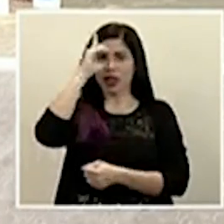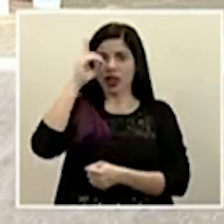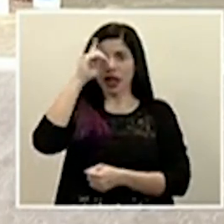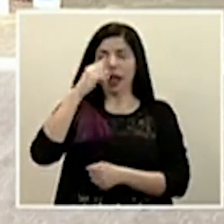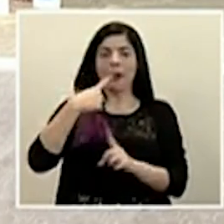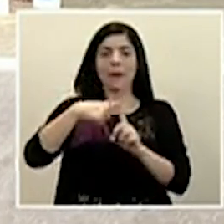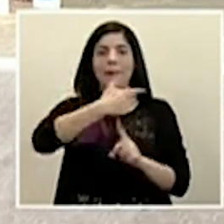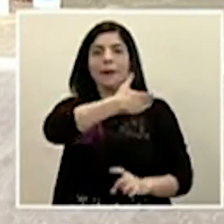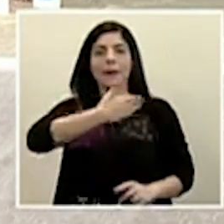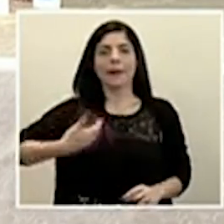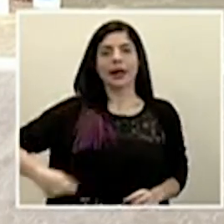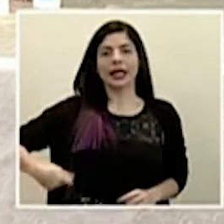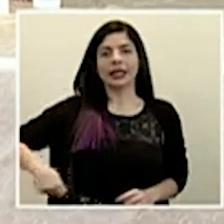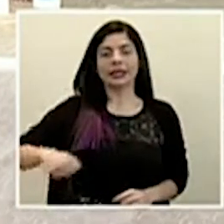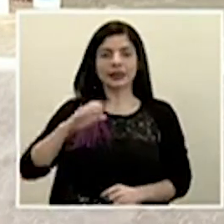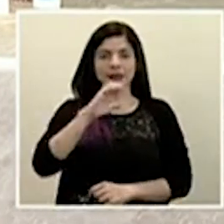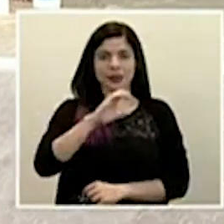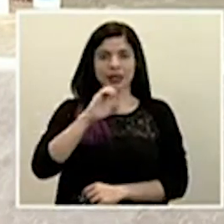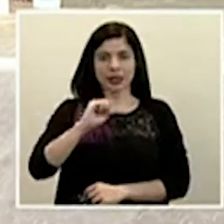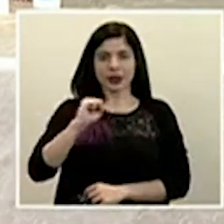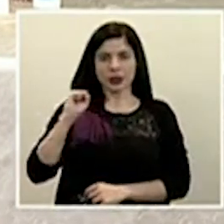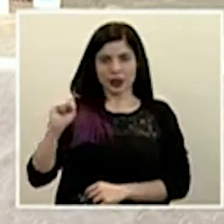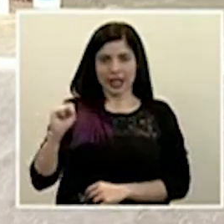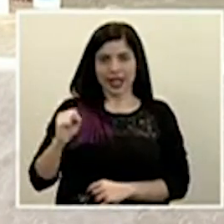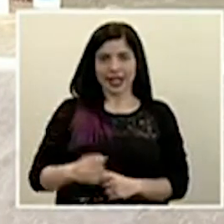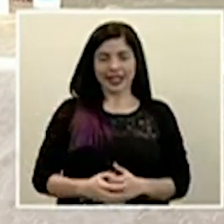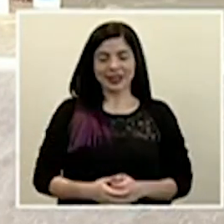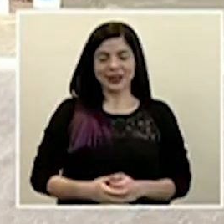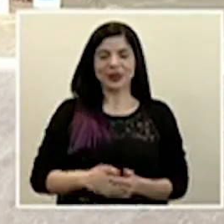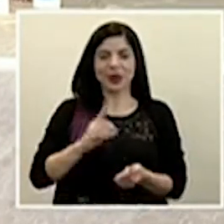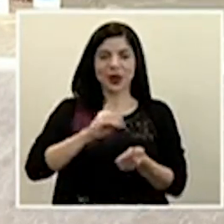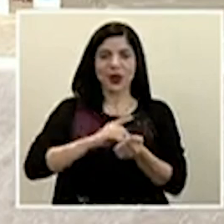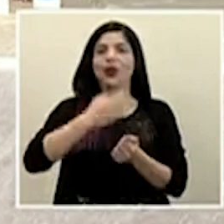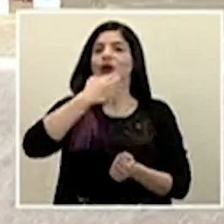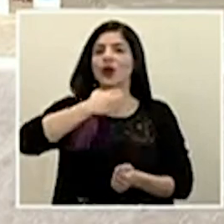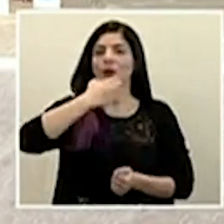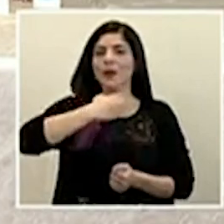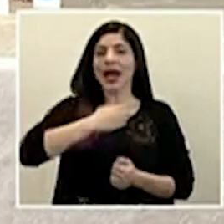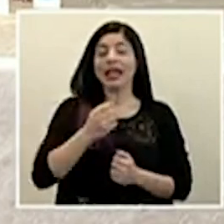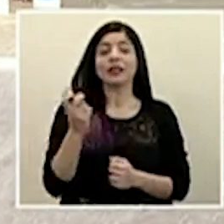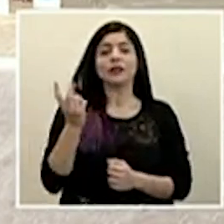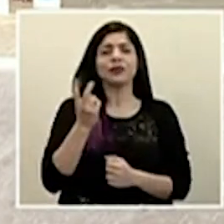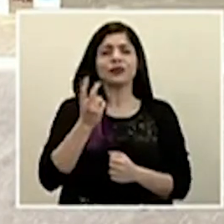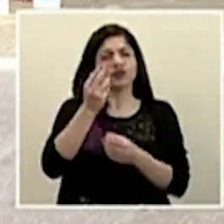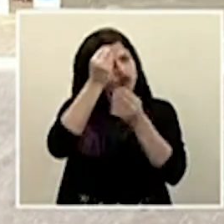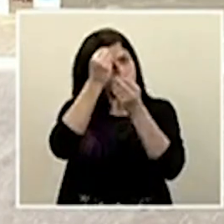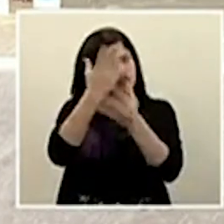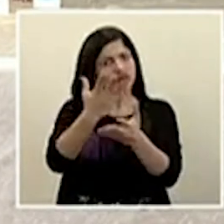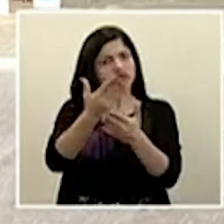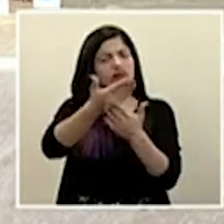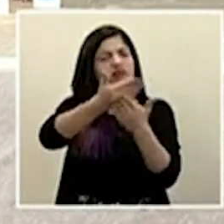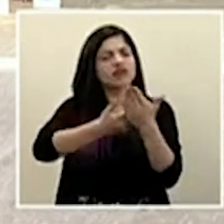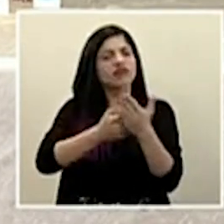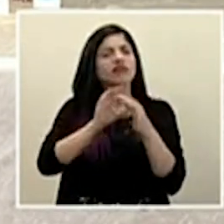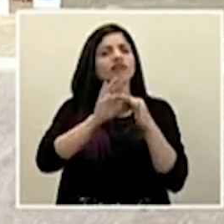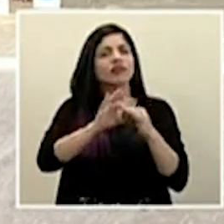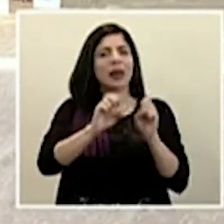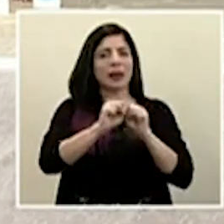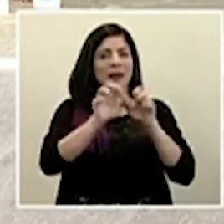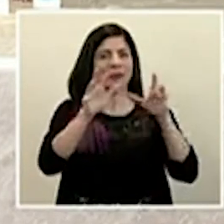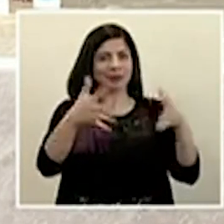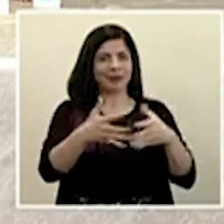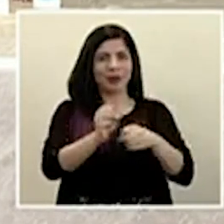el presidente ejecutivo de la Caja Costarricense del Seguro Social, el doctor Román Macaya, quienes nos darán el reporte epidemiológico